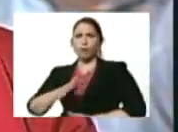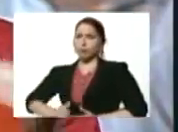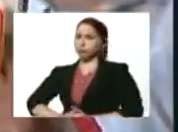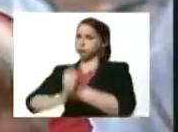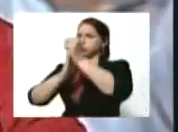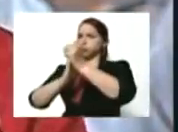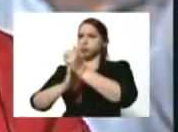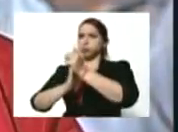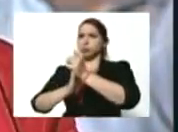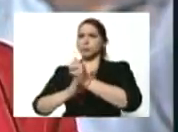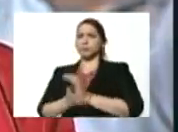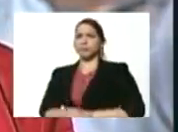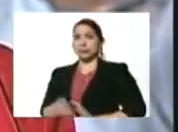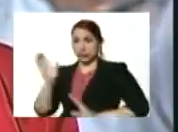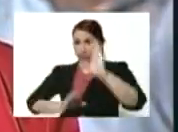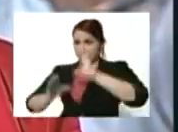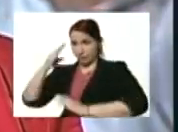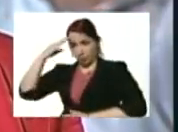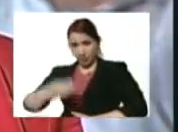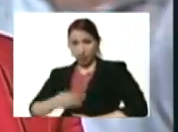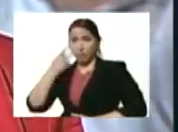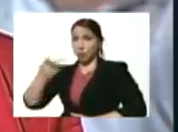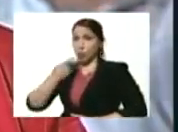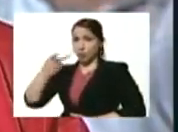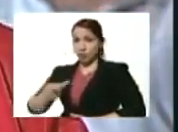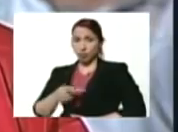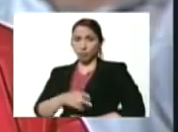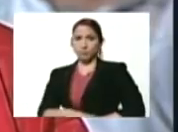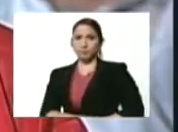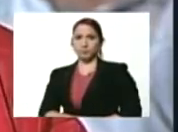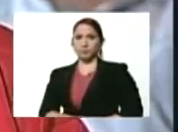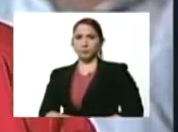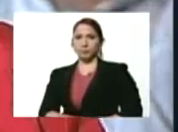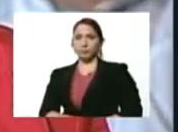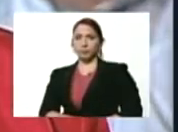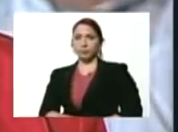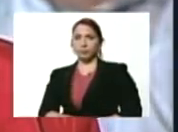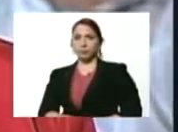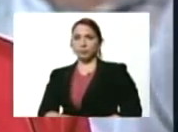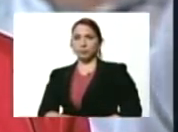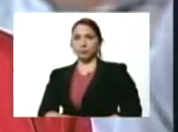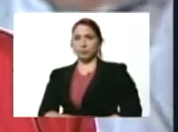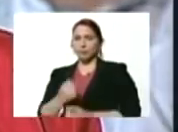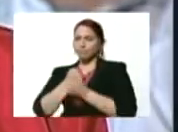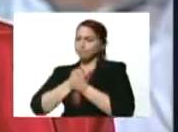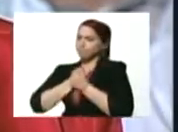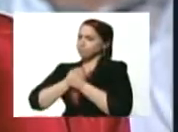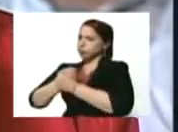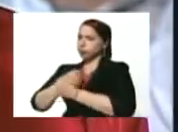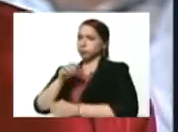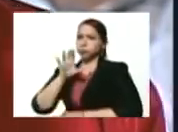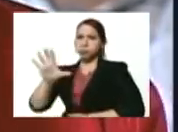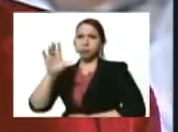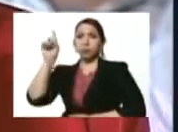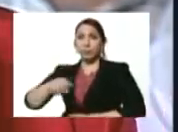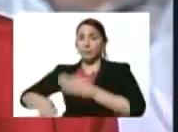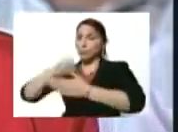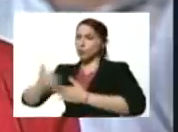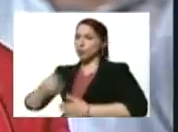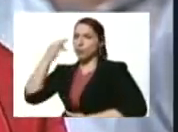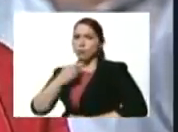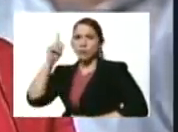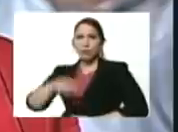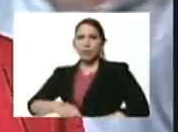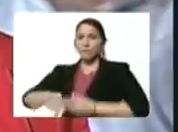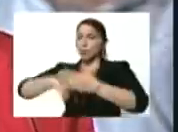militares, líderes científicos, líderes políticos, que en este amor por la patria, este amor por el proyecto de Bolívar, por el